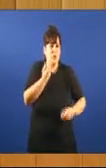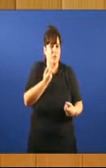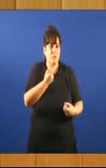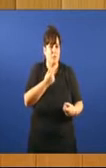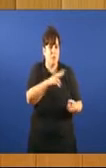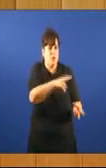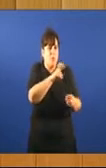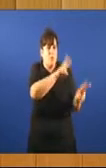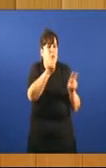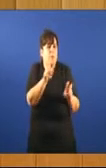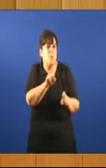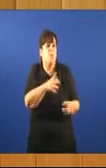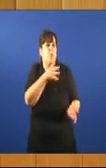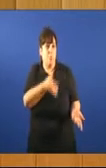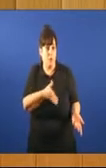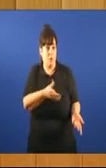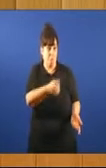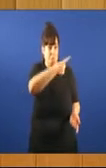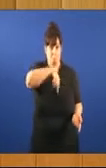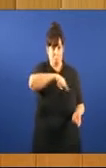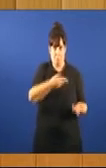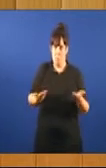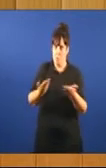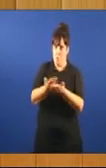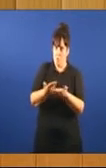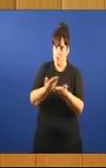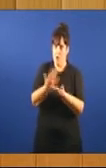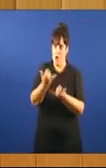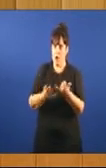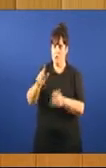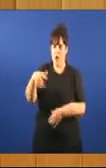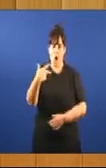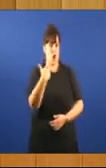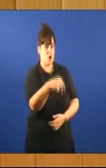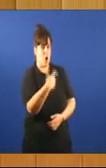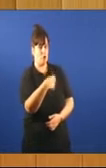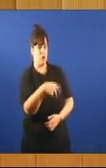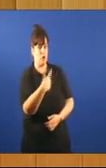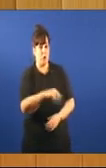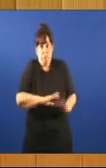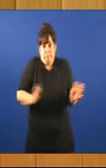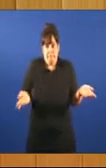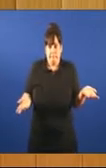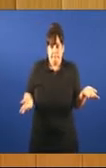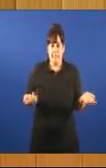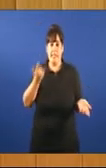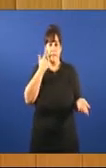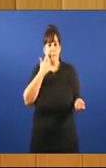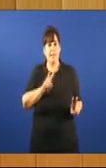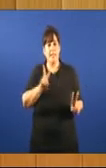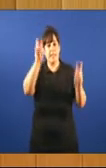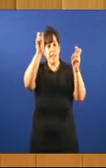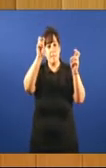feito todas estas propostas e a todas dixeron vostedes que non. Mire, o acontecido co imposto sobre os